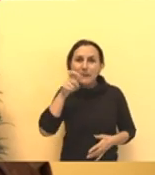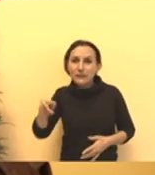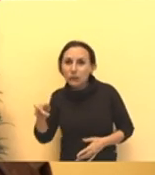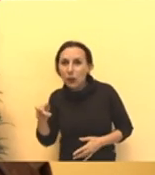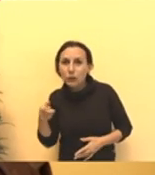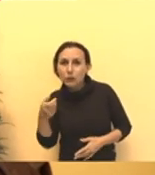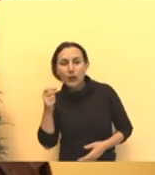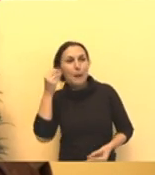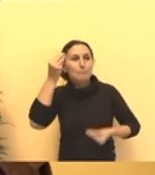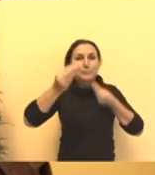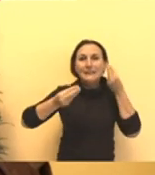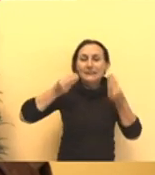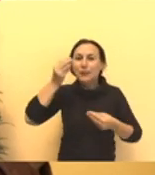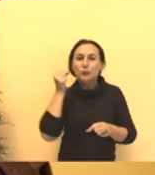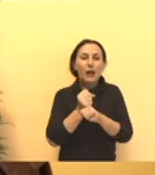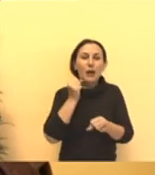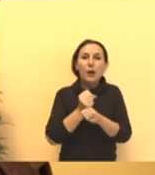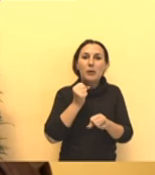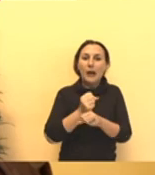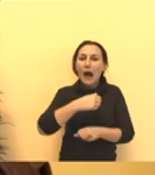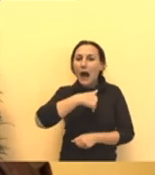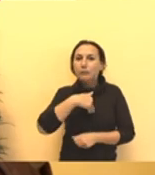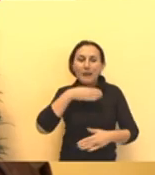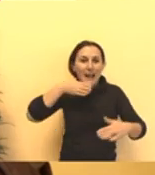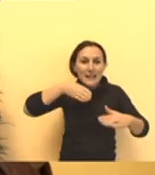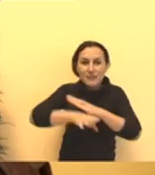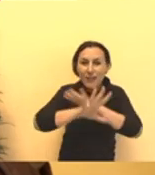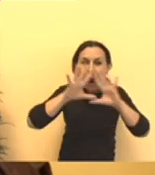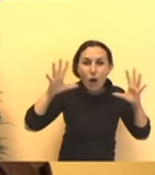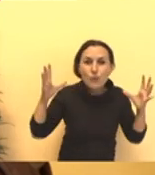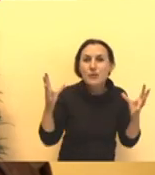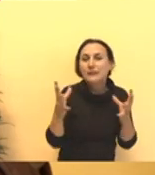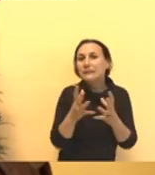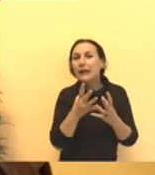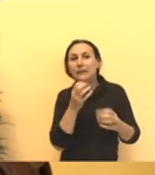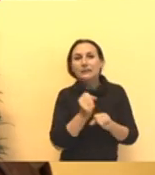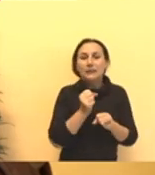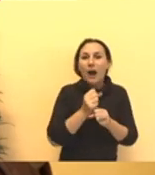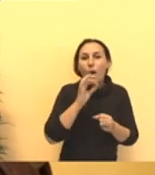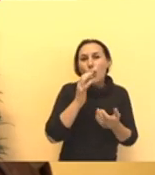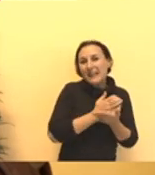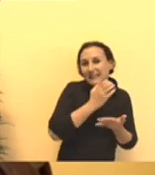rentable trabajar por la accesibilidad universal y por los mayores sí, bueno, pues que